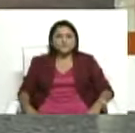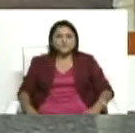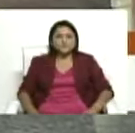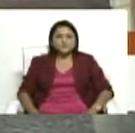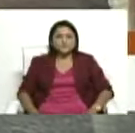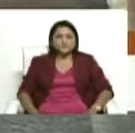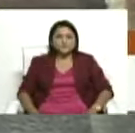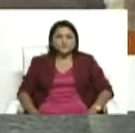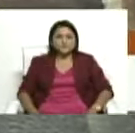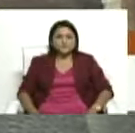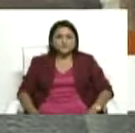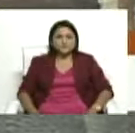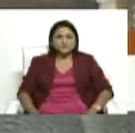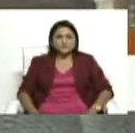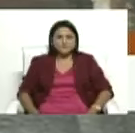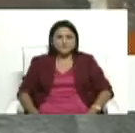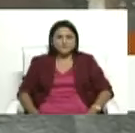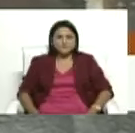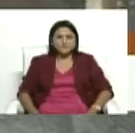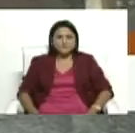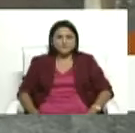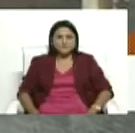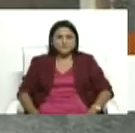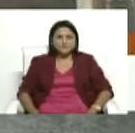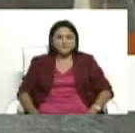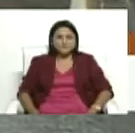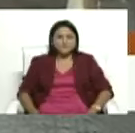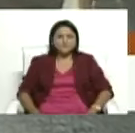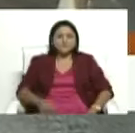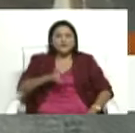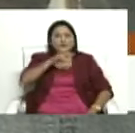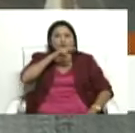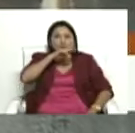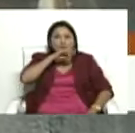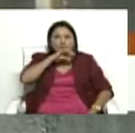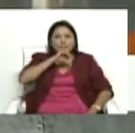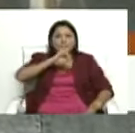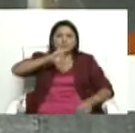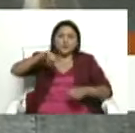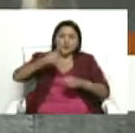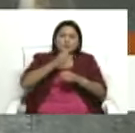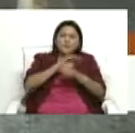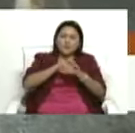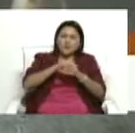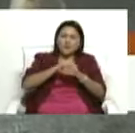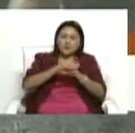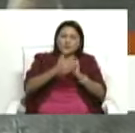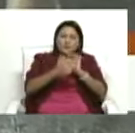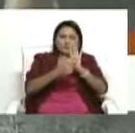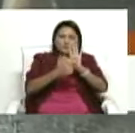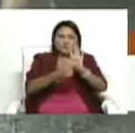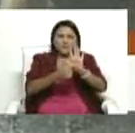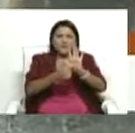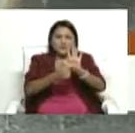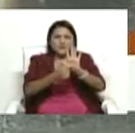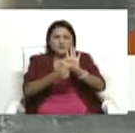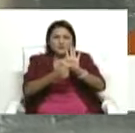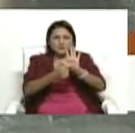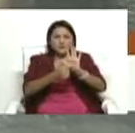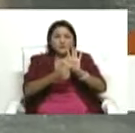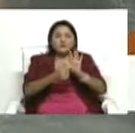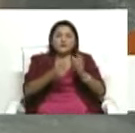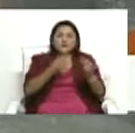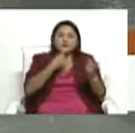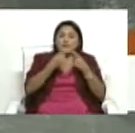Escuchaban ustedes entonces las declaraciones del doctor Jorge Rodríguez, quien hacía un balance sobre esta jornada de diálogo